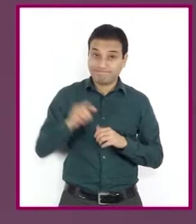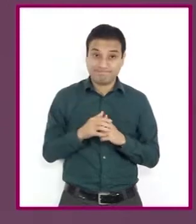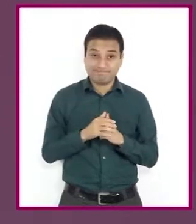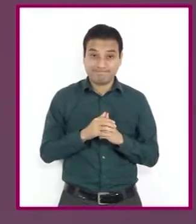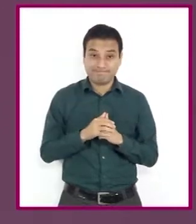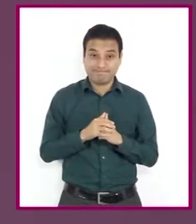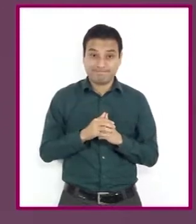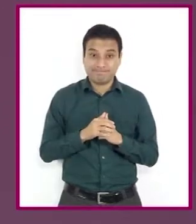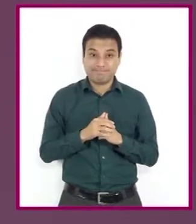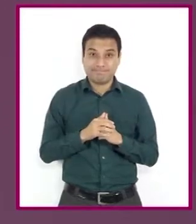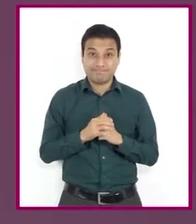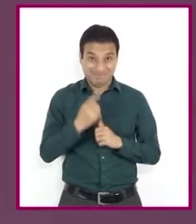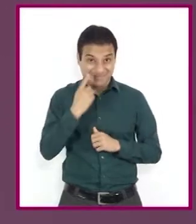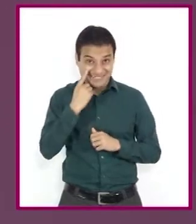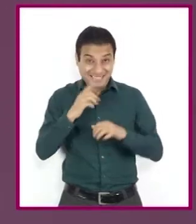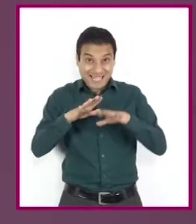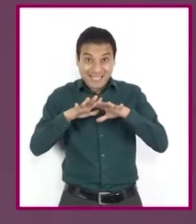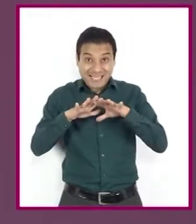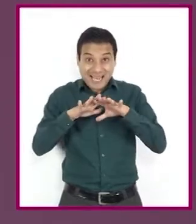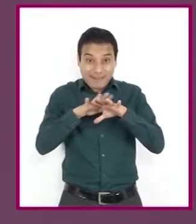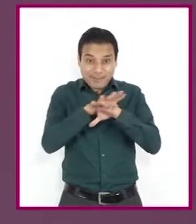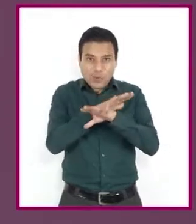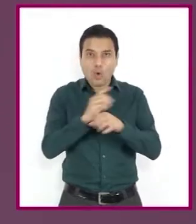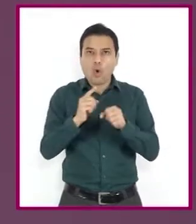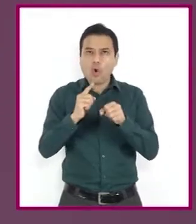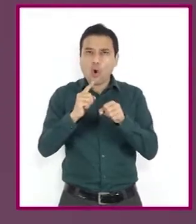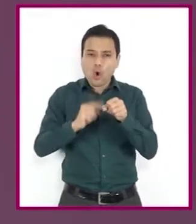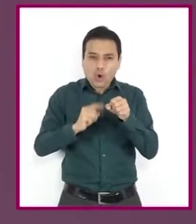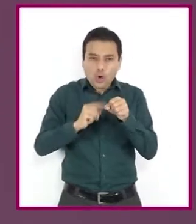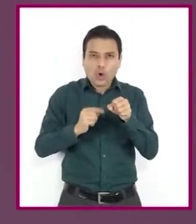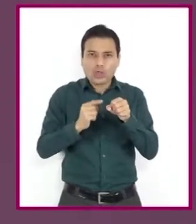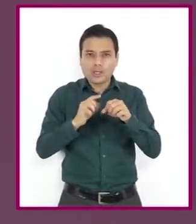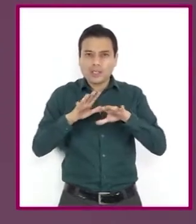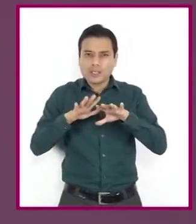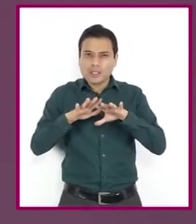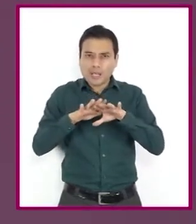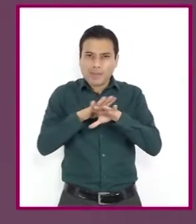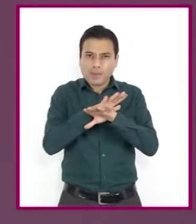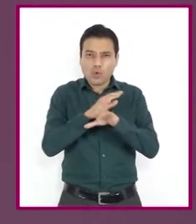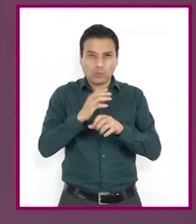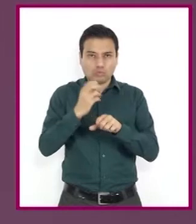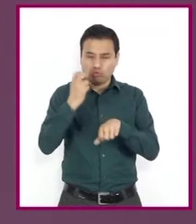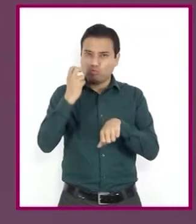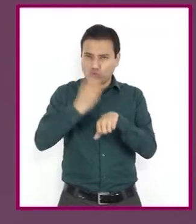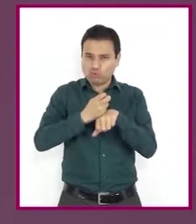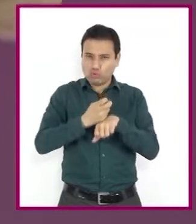Observen cómo cambió el aspecto, el color, está un poco más duro.